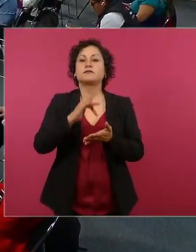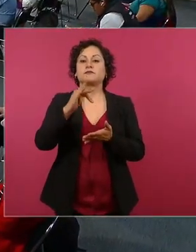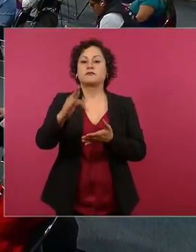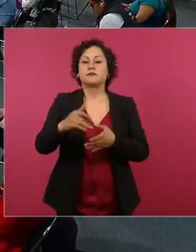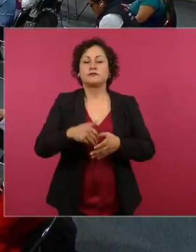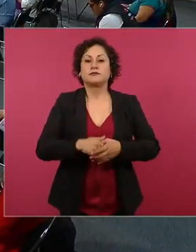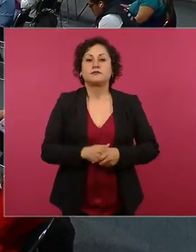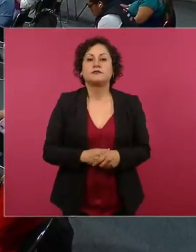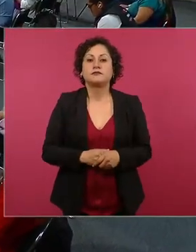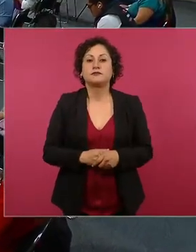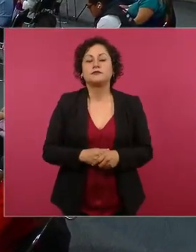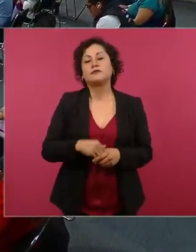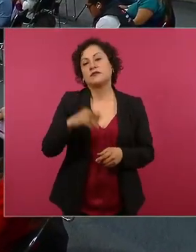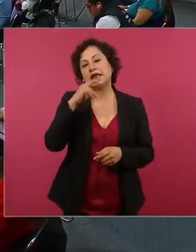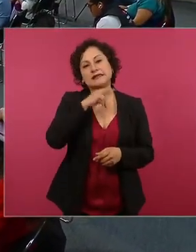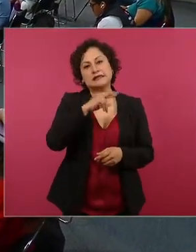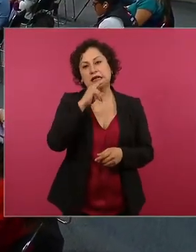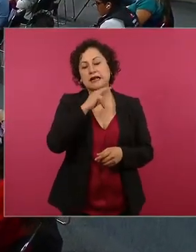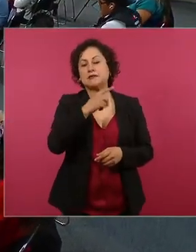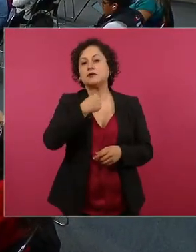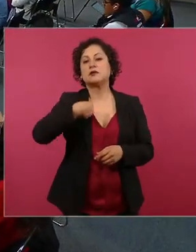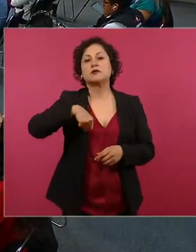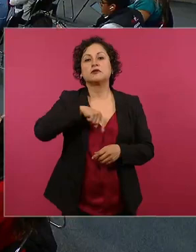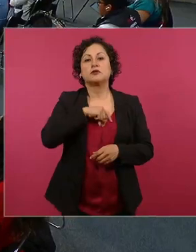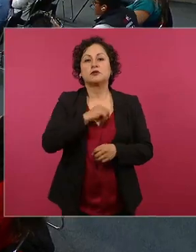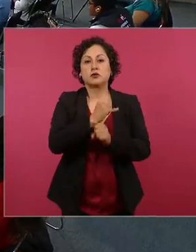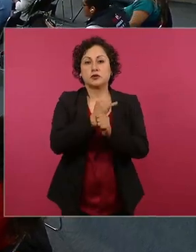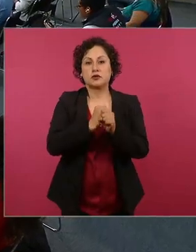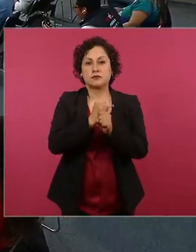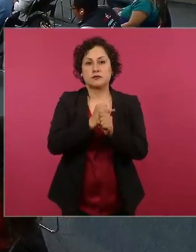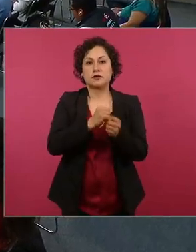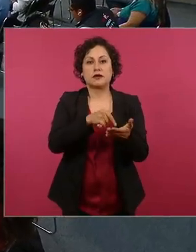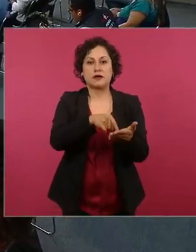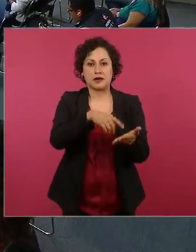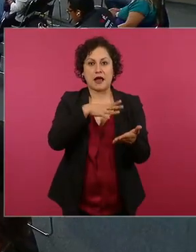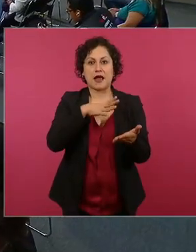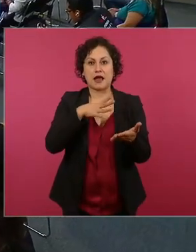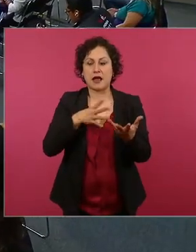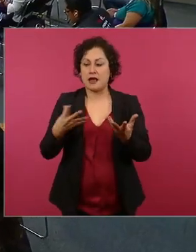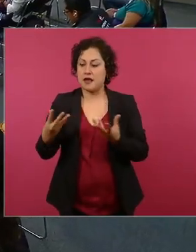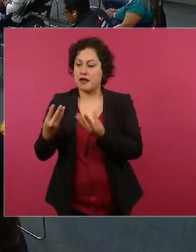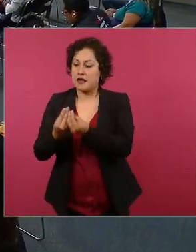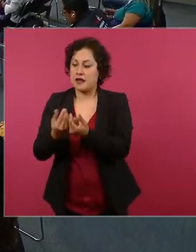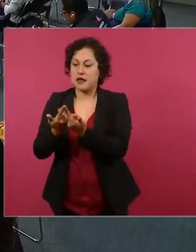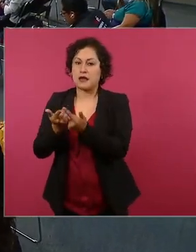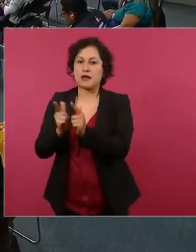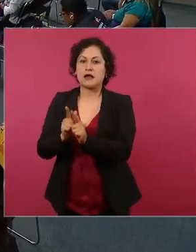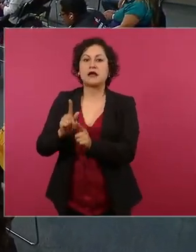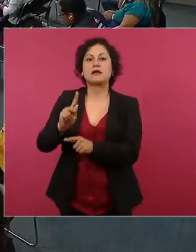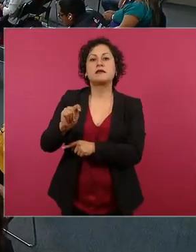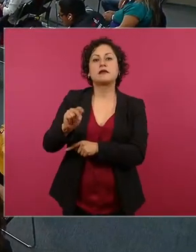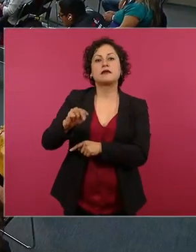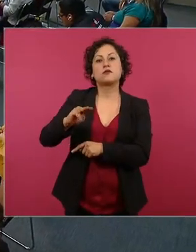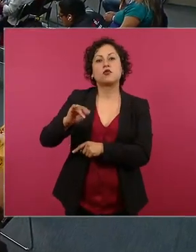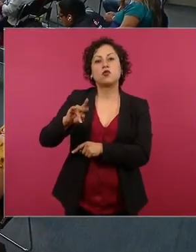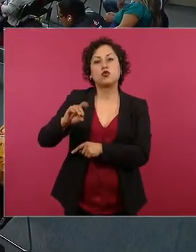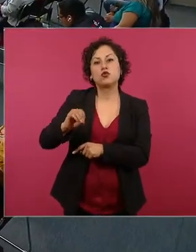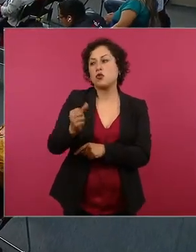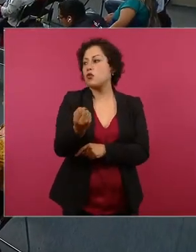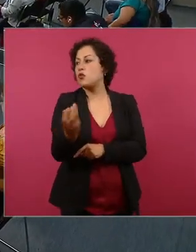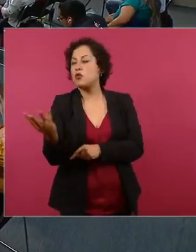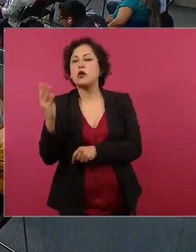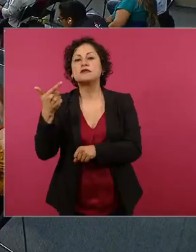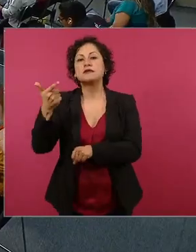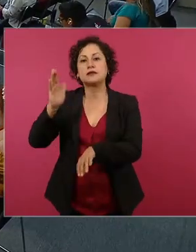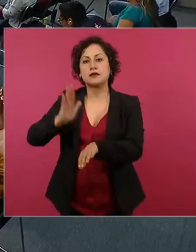Rapidísimo, es que tenemos una investigación que encabeza Noticias Telemundo junto con 7 medios más, y lo que hemos hallado